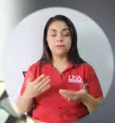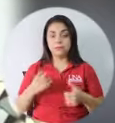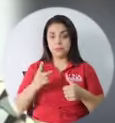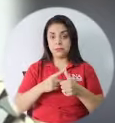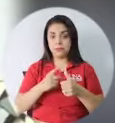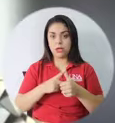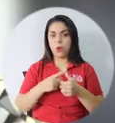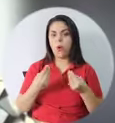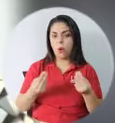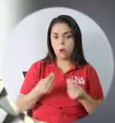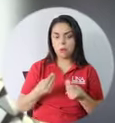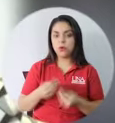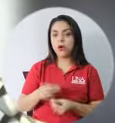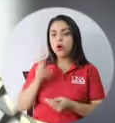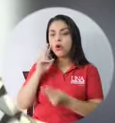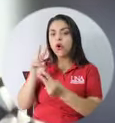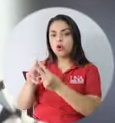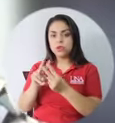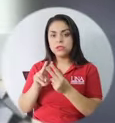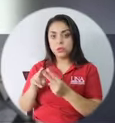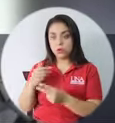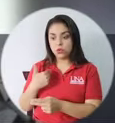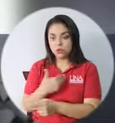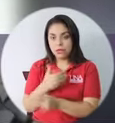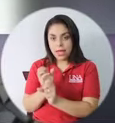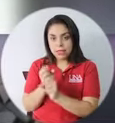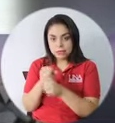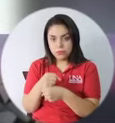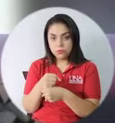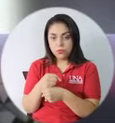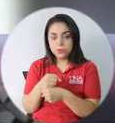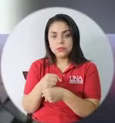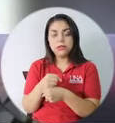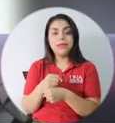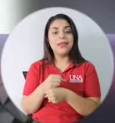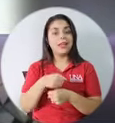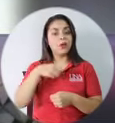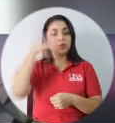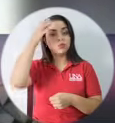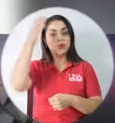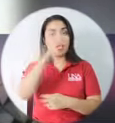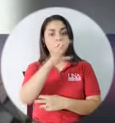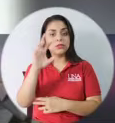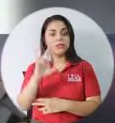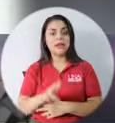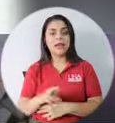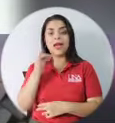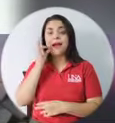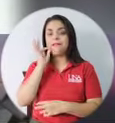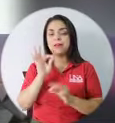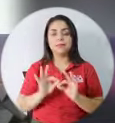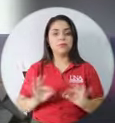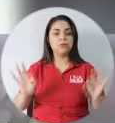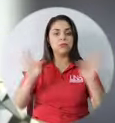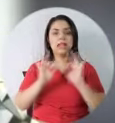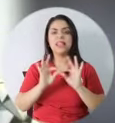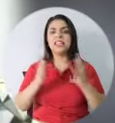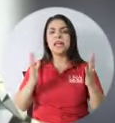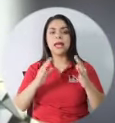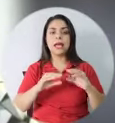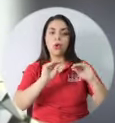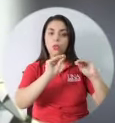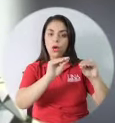ocupado de ello? Primero, conociendo lo que producimos. Y la gran transformación de la cafecultura costarricense ha sido un factor esencial en Costa